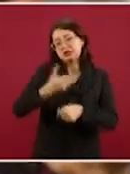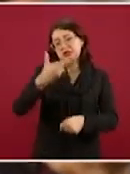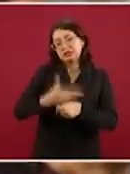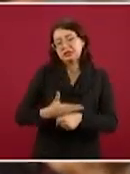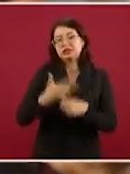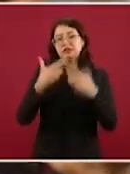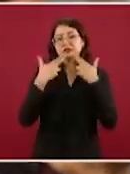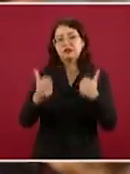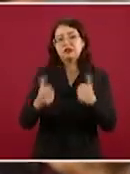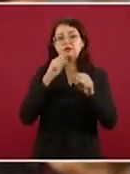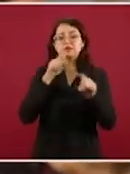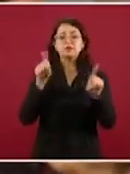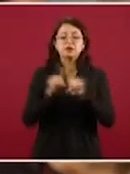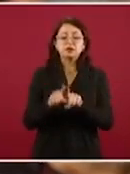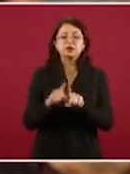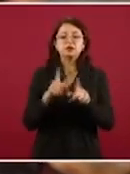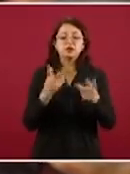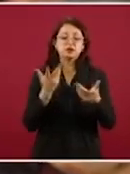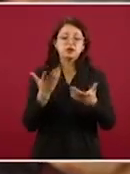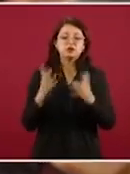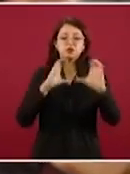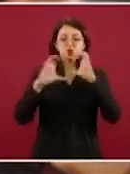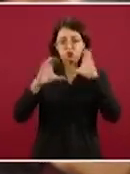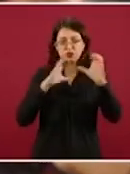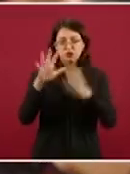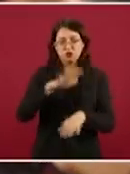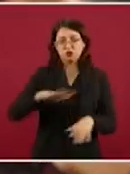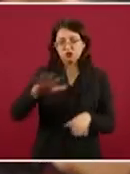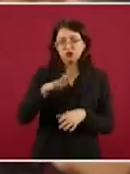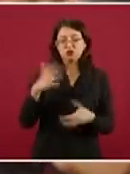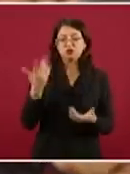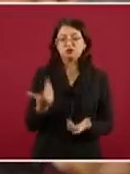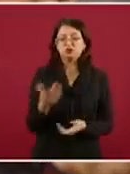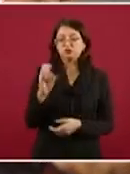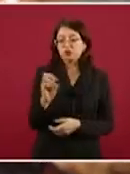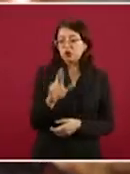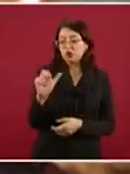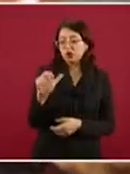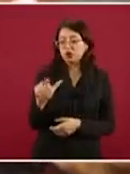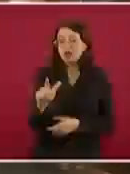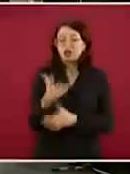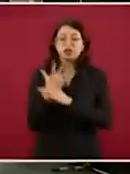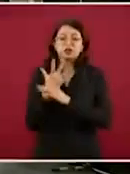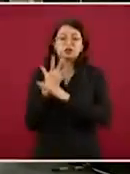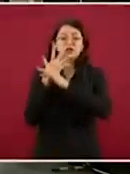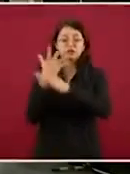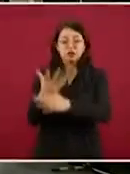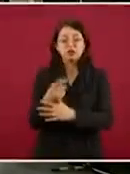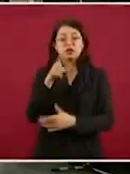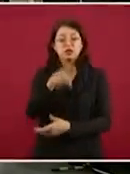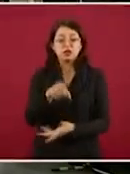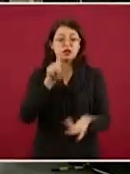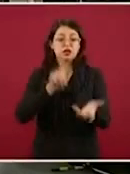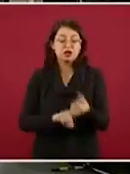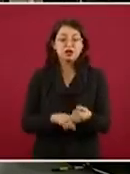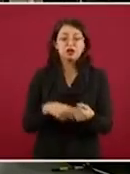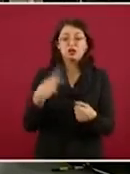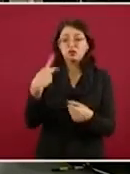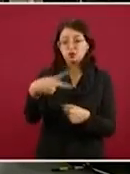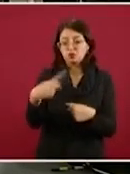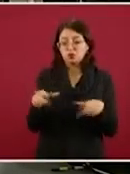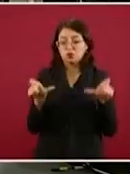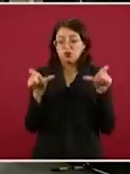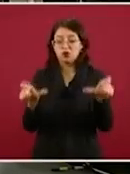el titular de Comunicación Social, que se llama Manuel del Castillo. Corral dijo que hay evidencias en el registro de su guardia personal